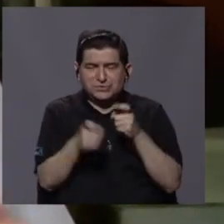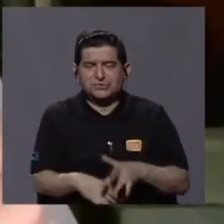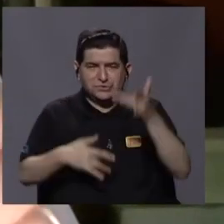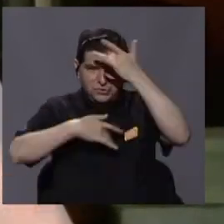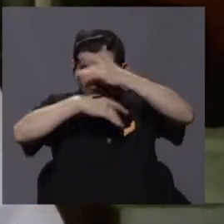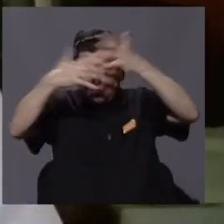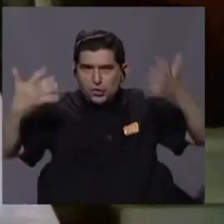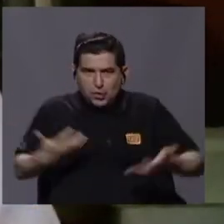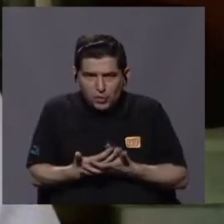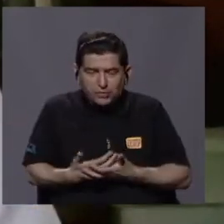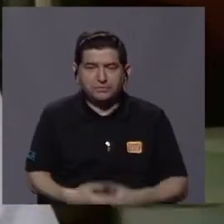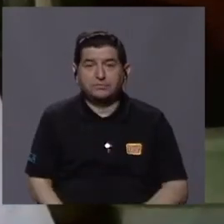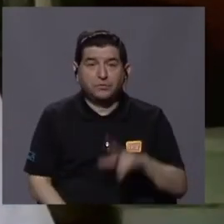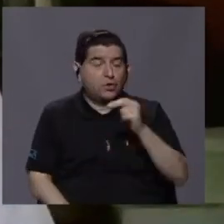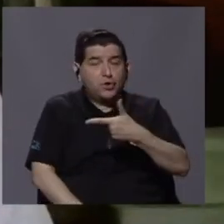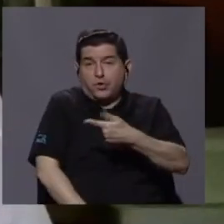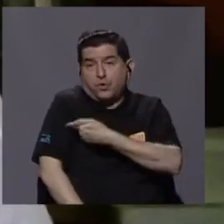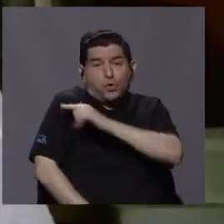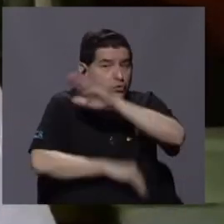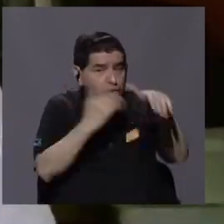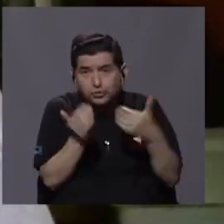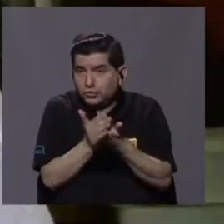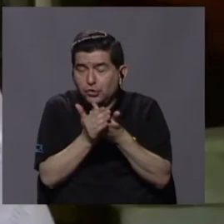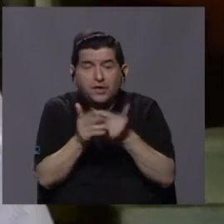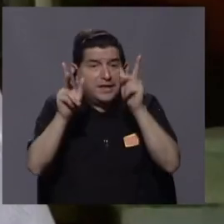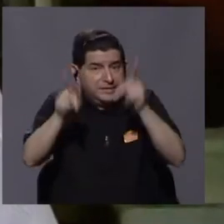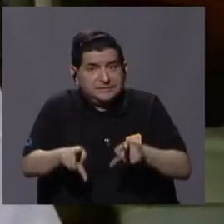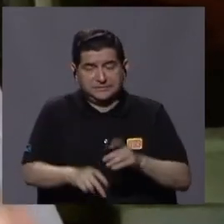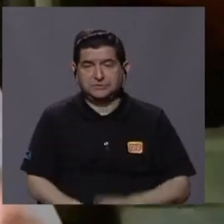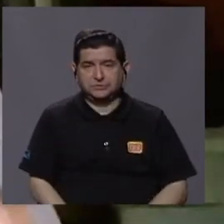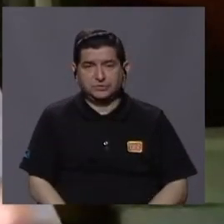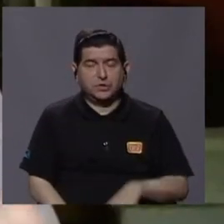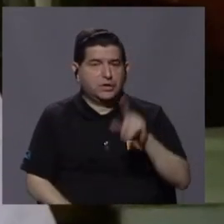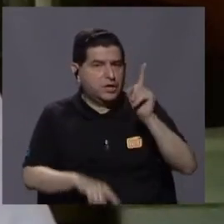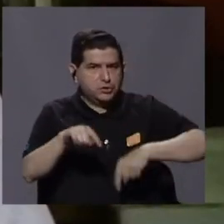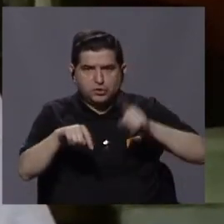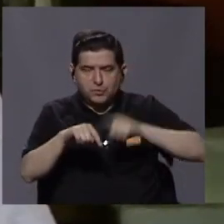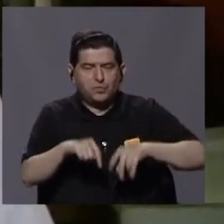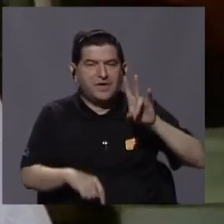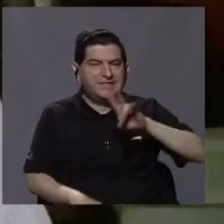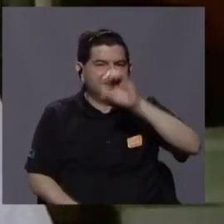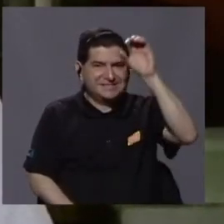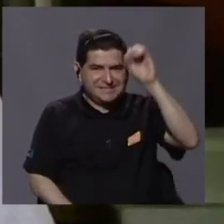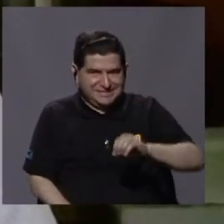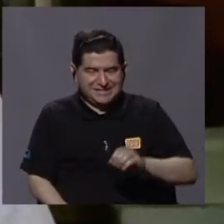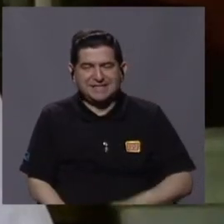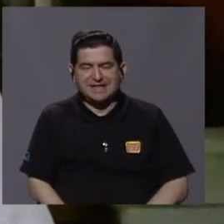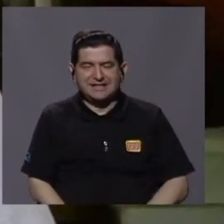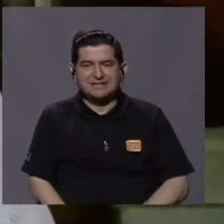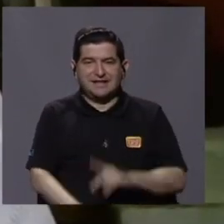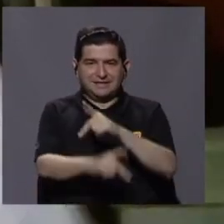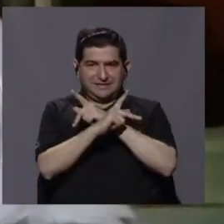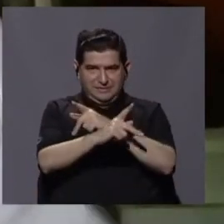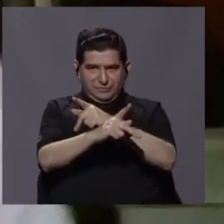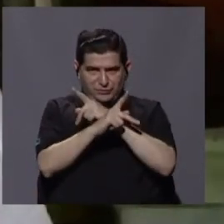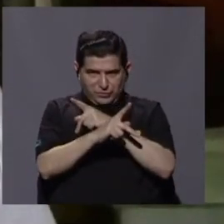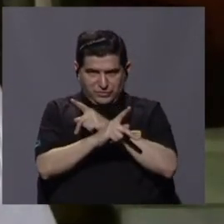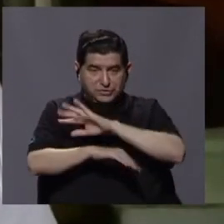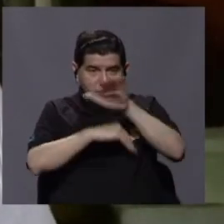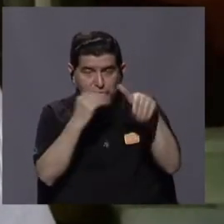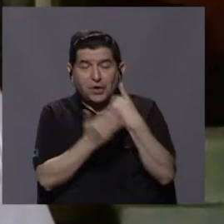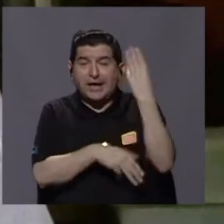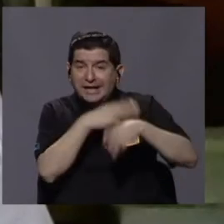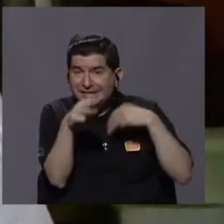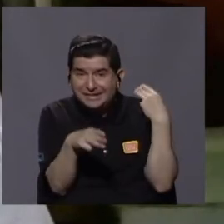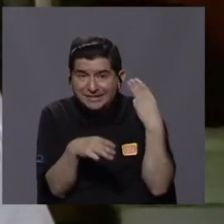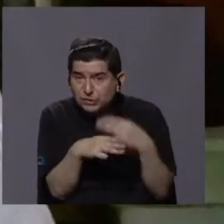si no se vacunan todos de todo el mundo si no se logra un 70 por ciento de inmunidad en todo el